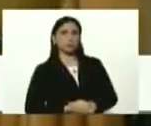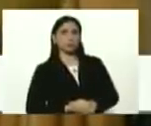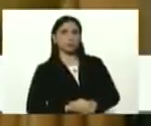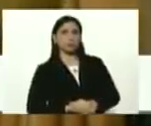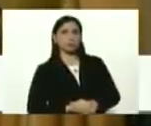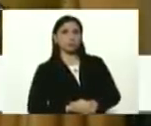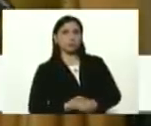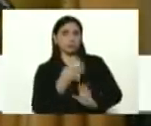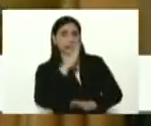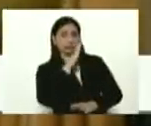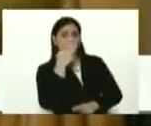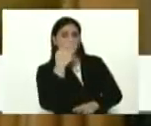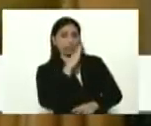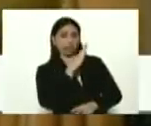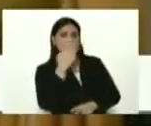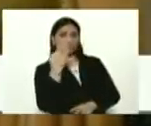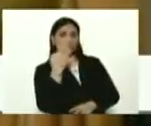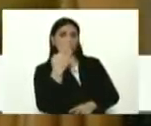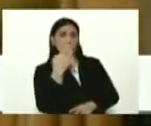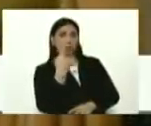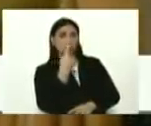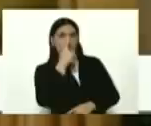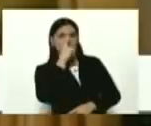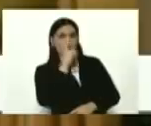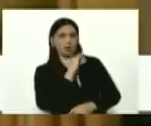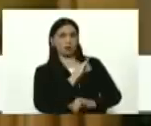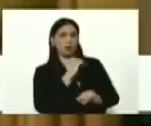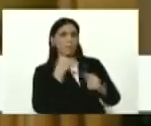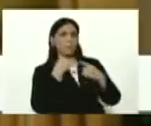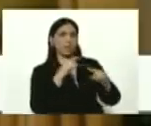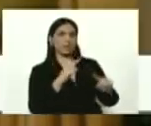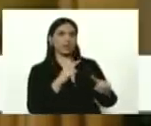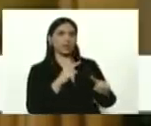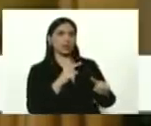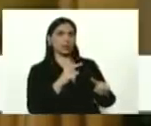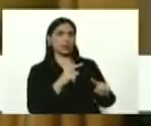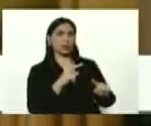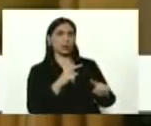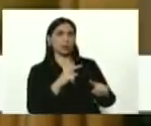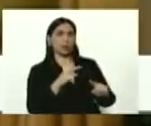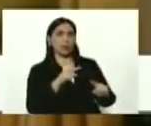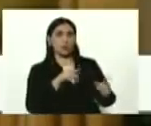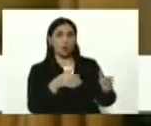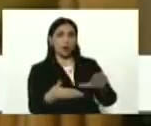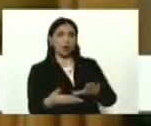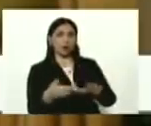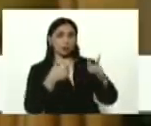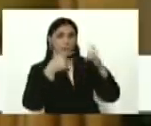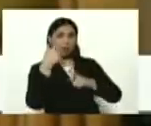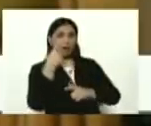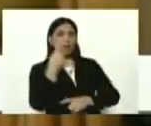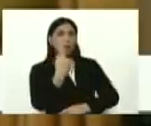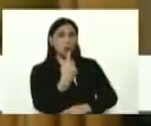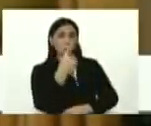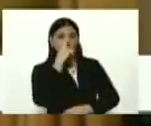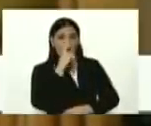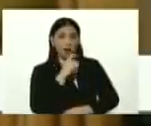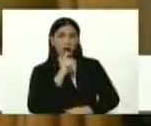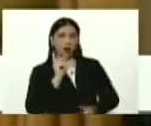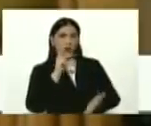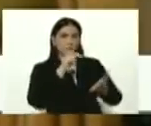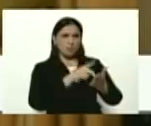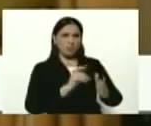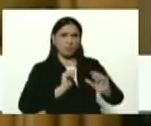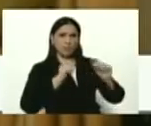en medio de... A un año de haber perdido a nuestro comandante Chávez, a un año de llegar usted a